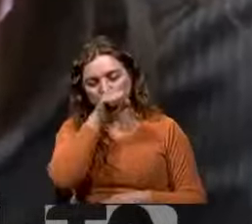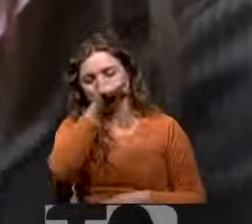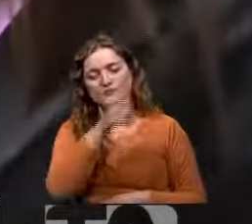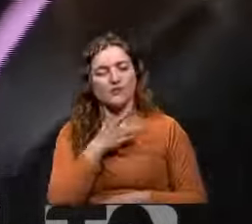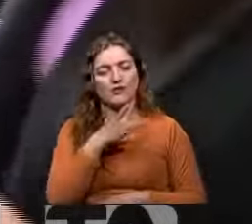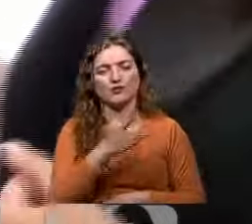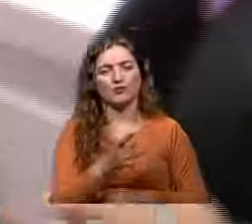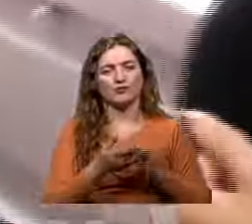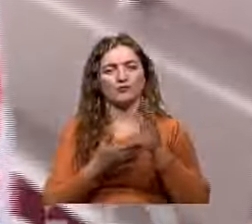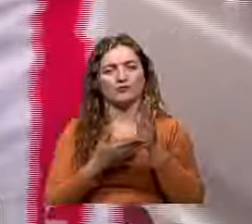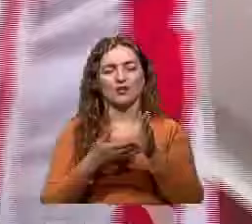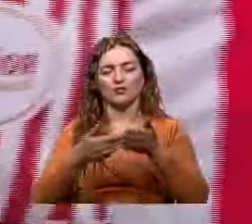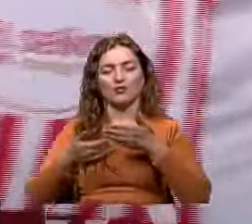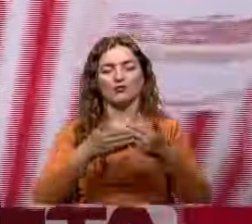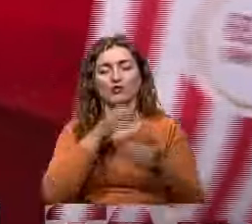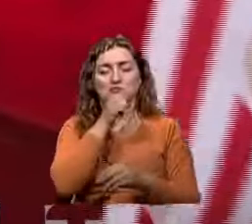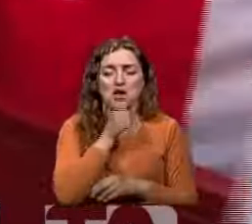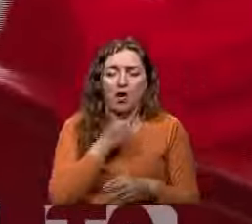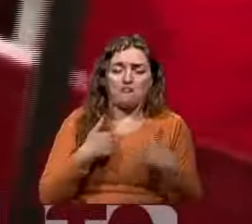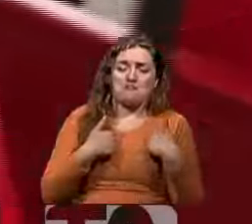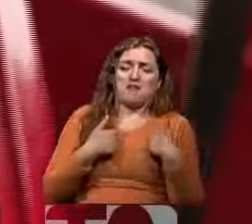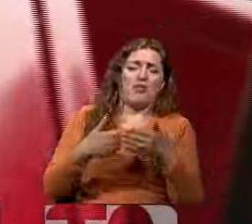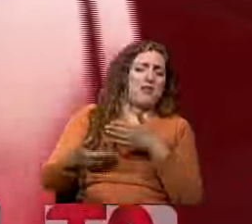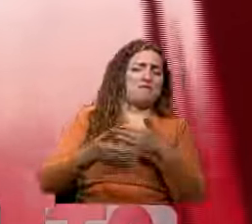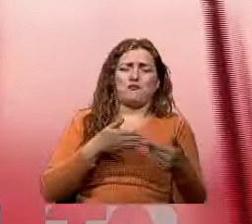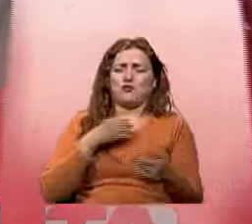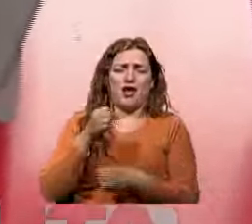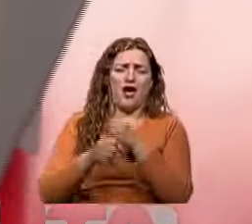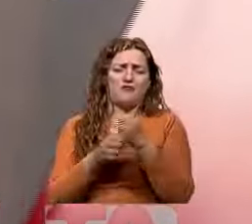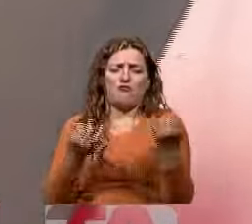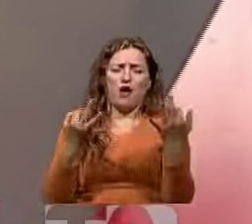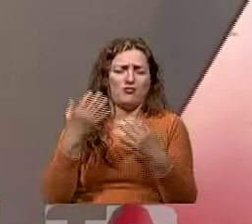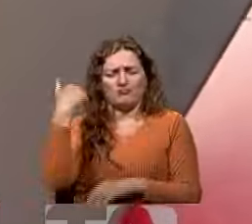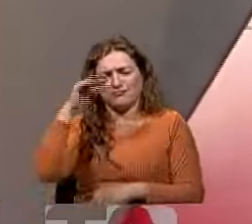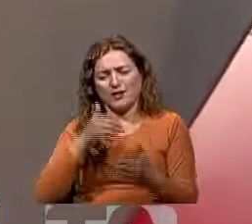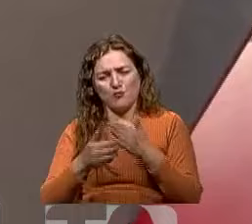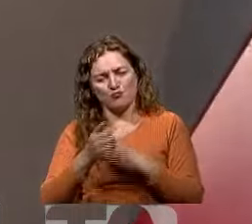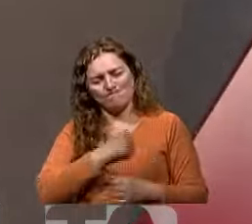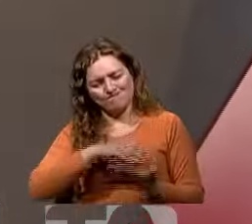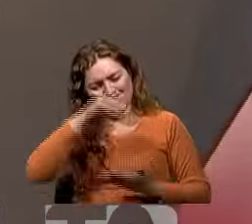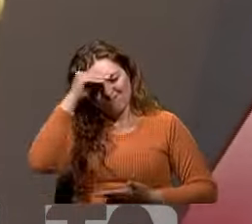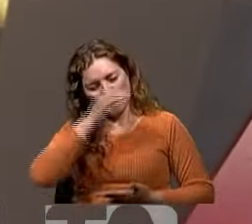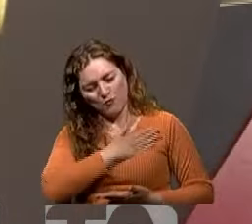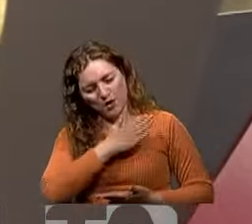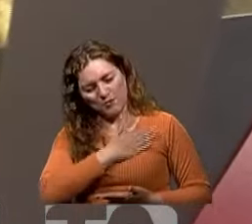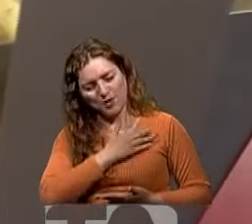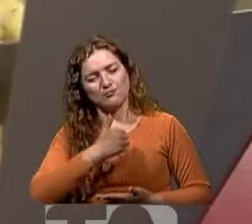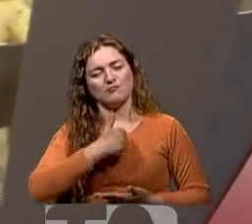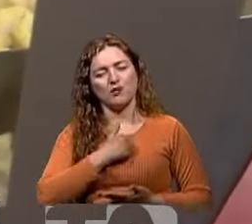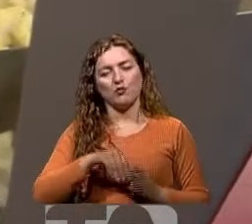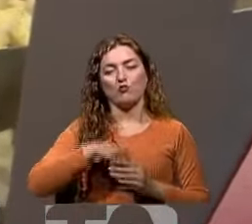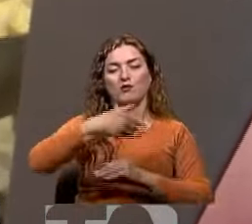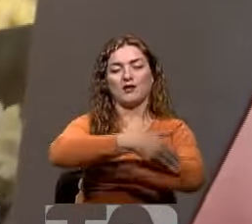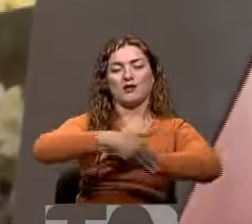con demostración de que no importa la edad que tengamos, que sigamos emprendiendo, que sigamos creyendo en nosotros, que salgamos a la calle,